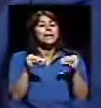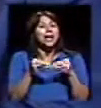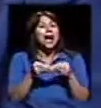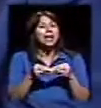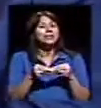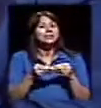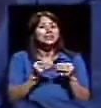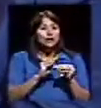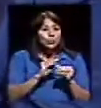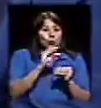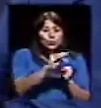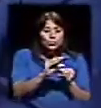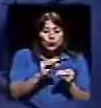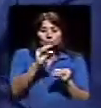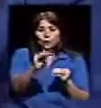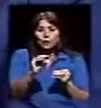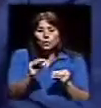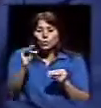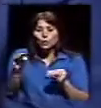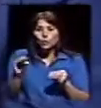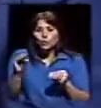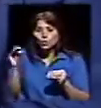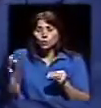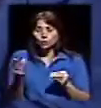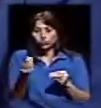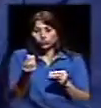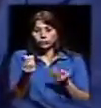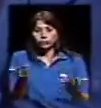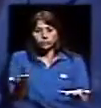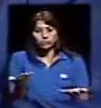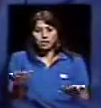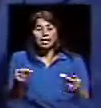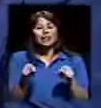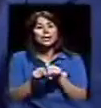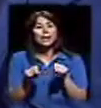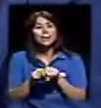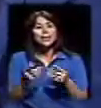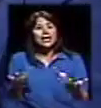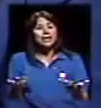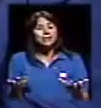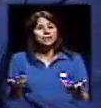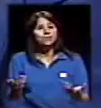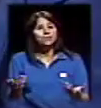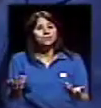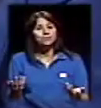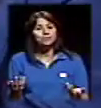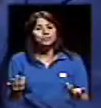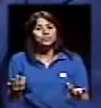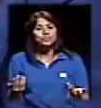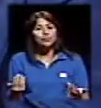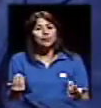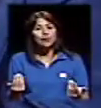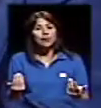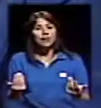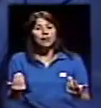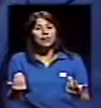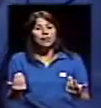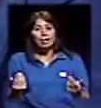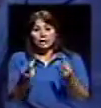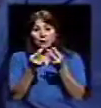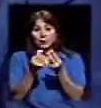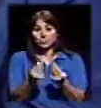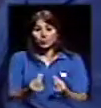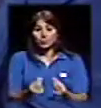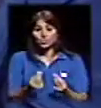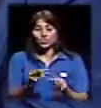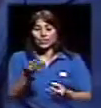mayores montos, considerables montos. También decrece, por otra parte, el presupuesto